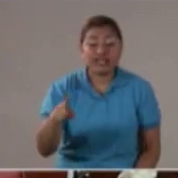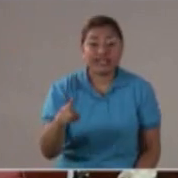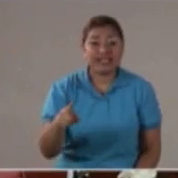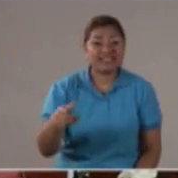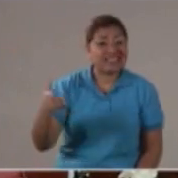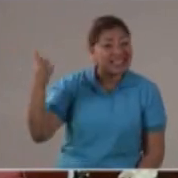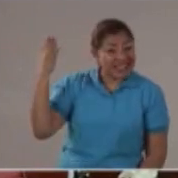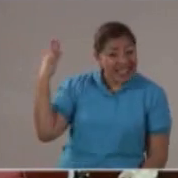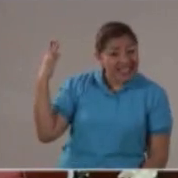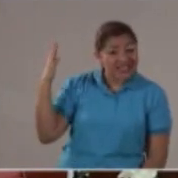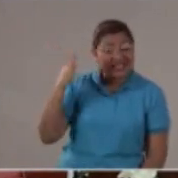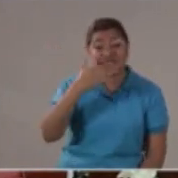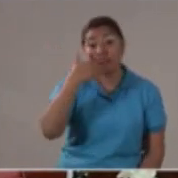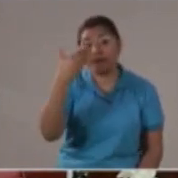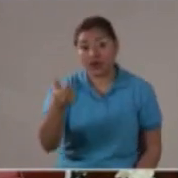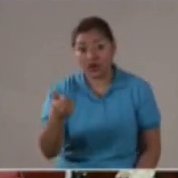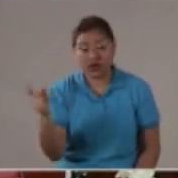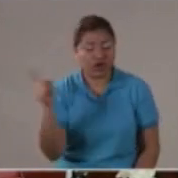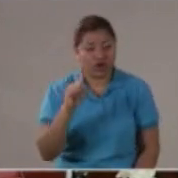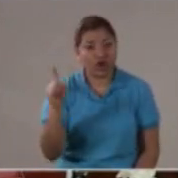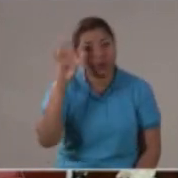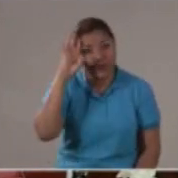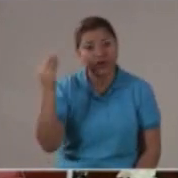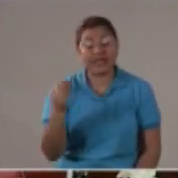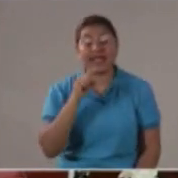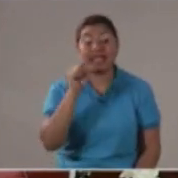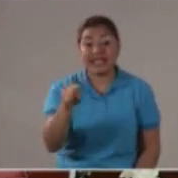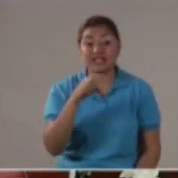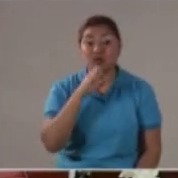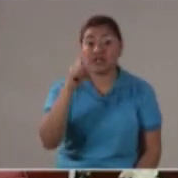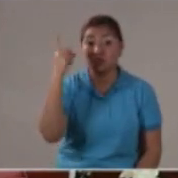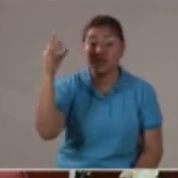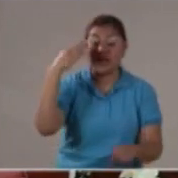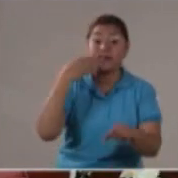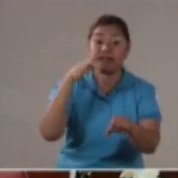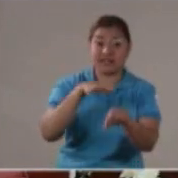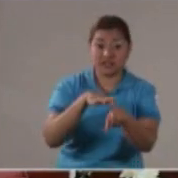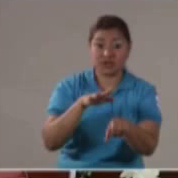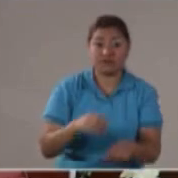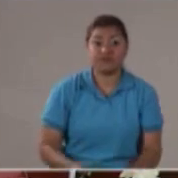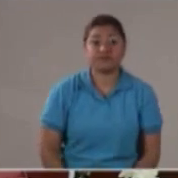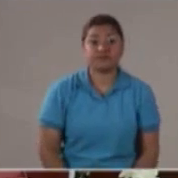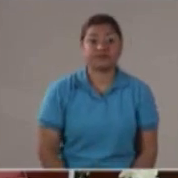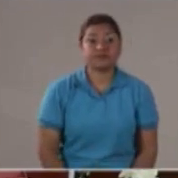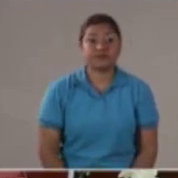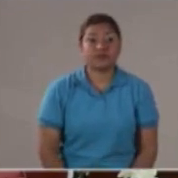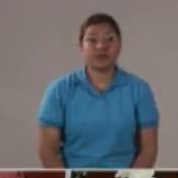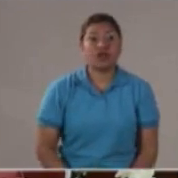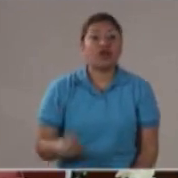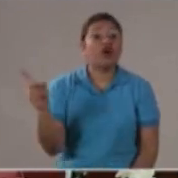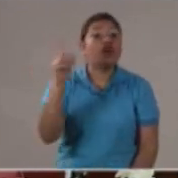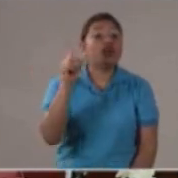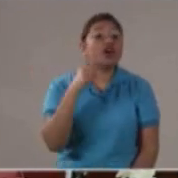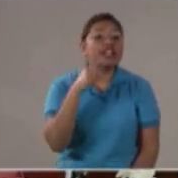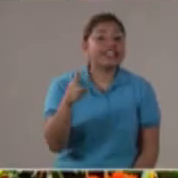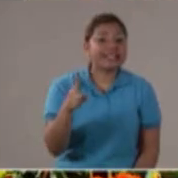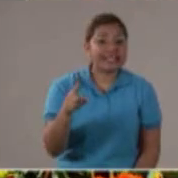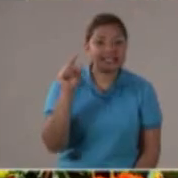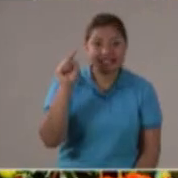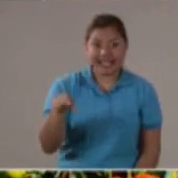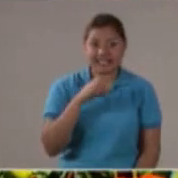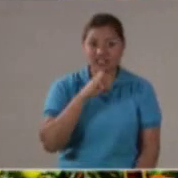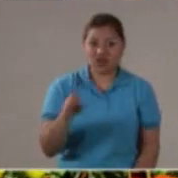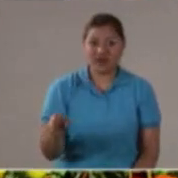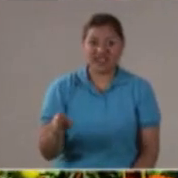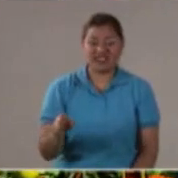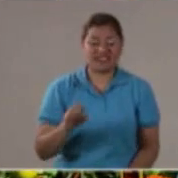que los actuales. Esa es una maldición. Según la Biblia, pues no es que yo me lo estoy inventando. No digas esto es